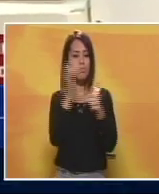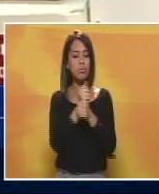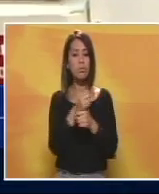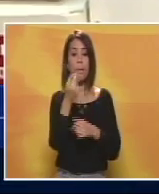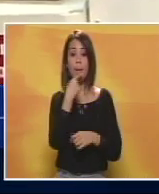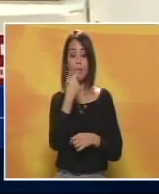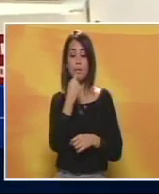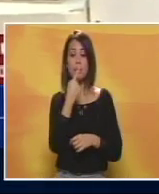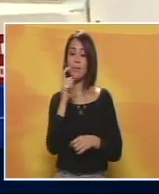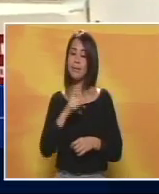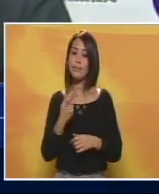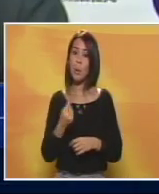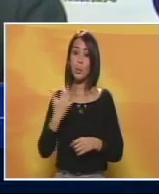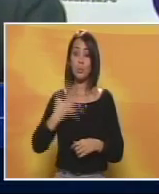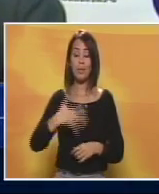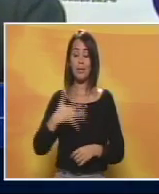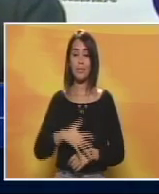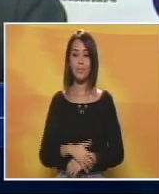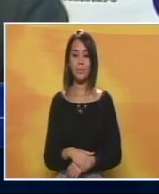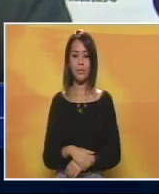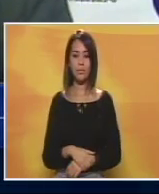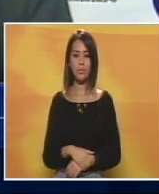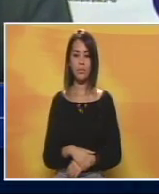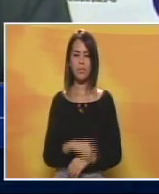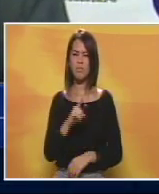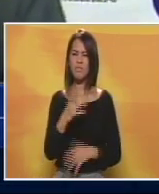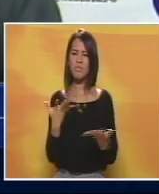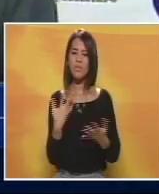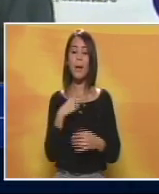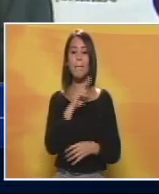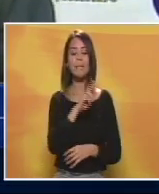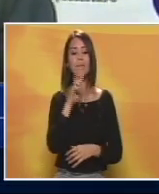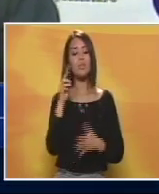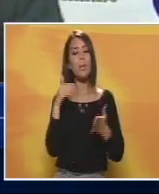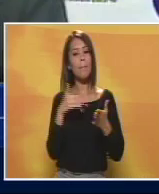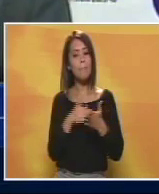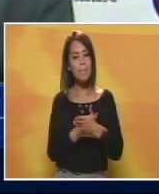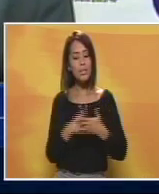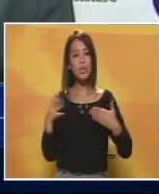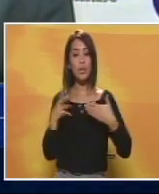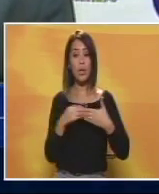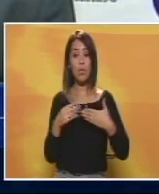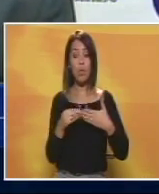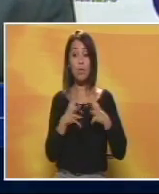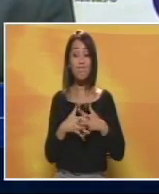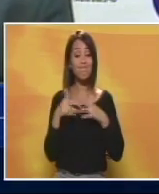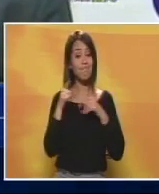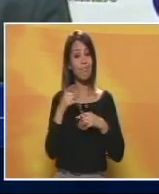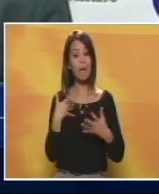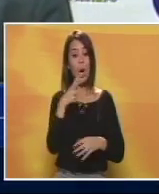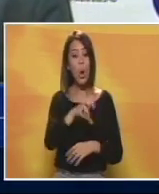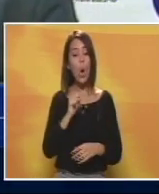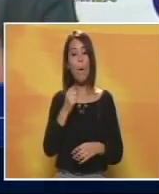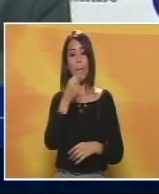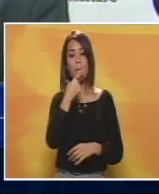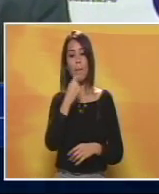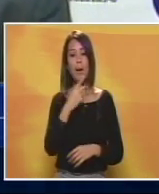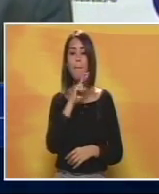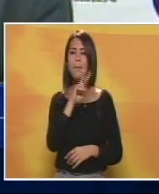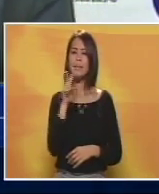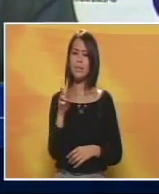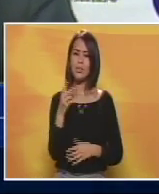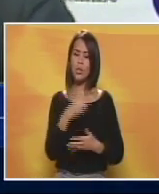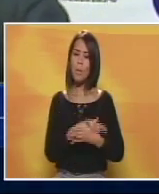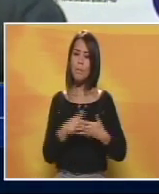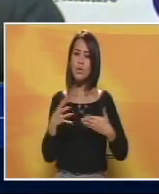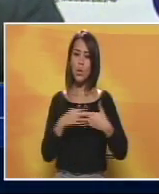medicamentos altamente costosos. Para esto se requiere 22 millones de dólares estadounidenses para la compra de estos medicamentos. 22 millones de